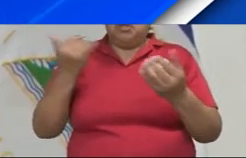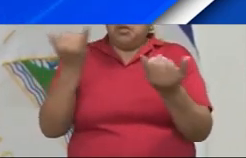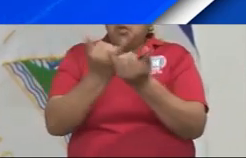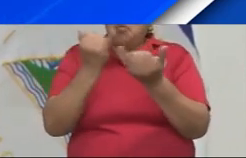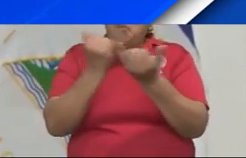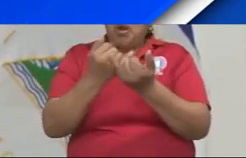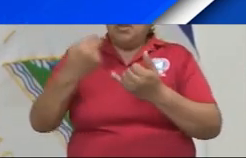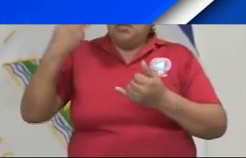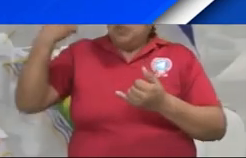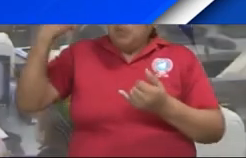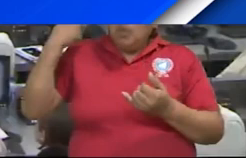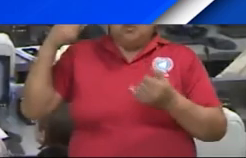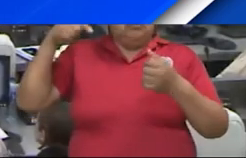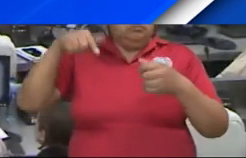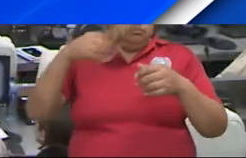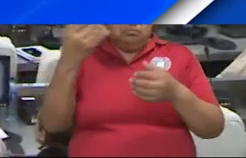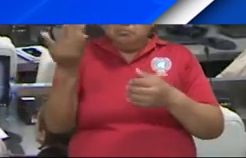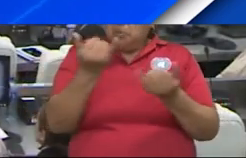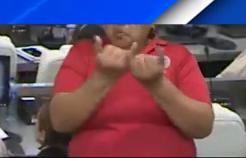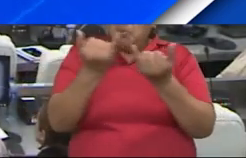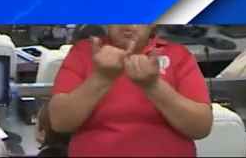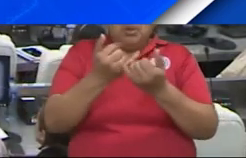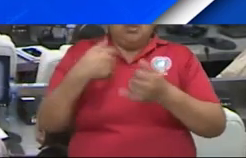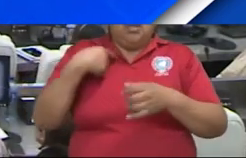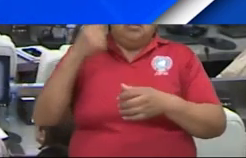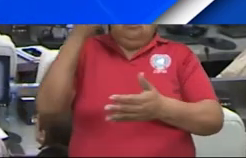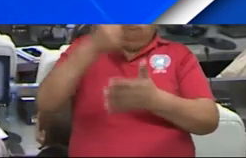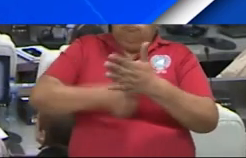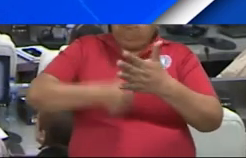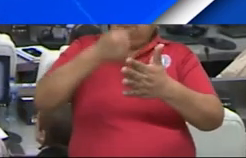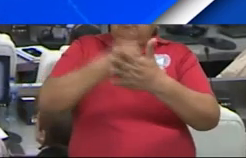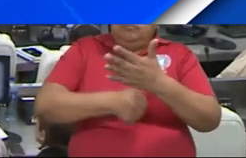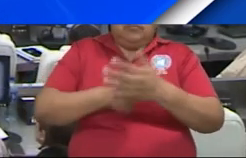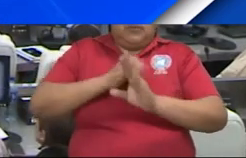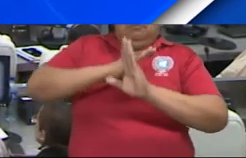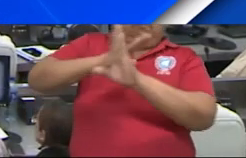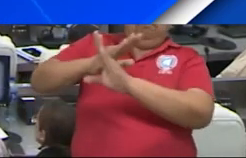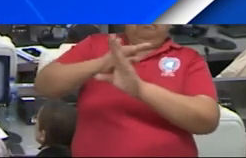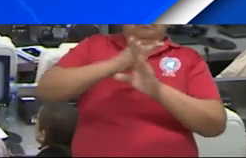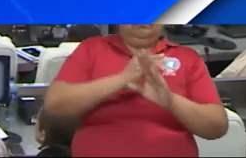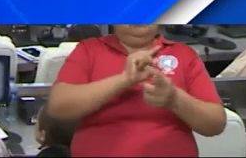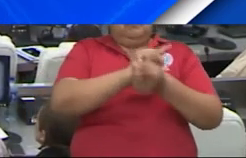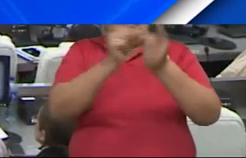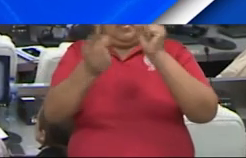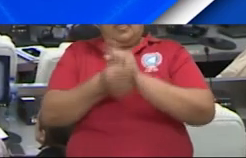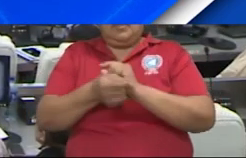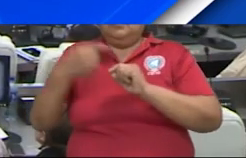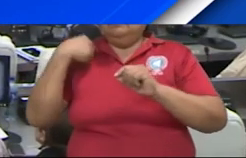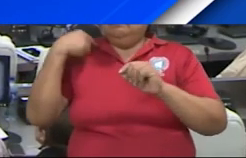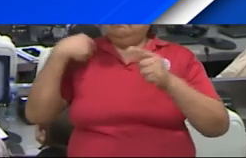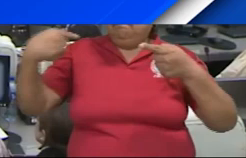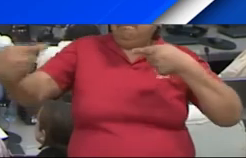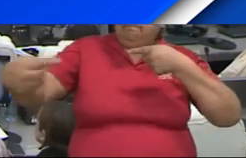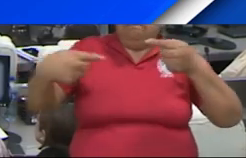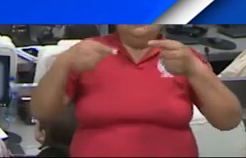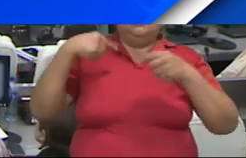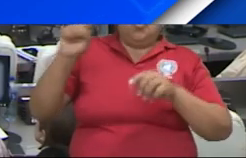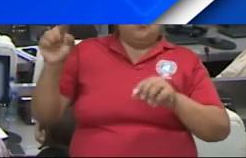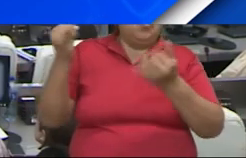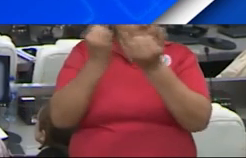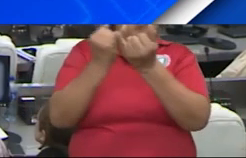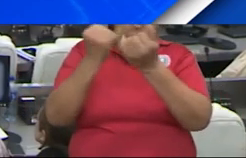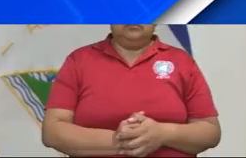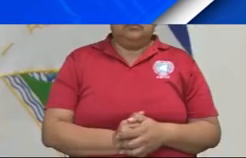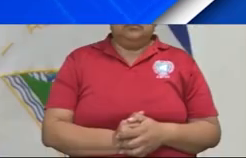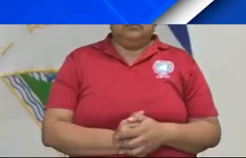de lucha, de resistencia, de revoluciones y de combate frente a un enemigo